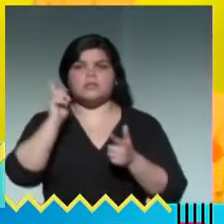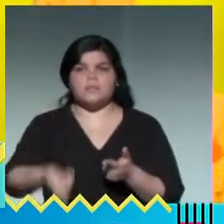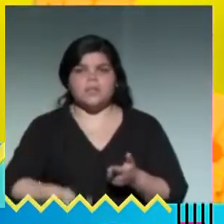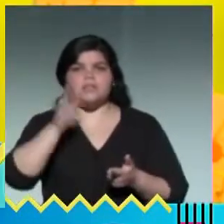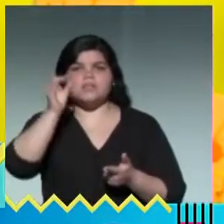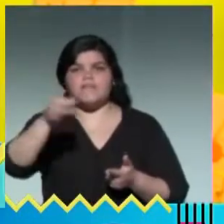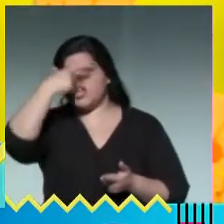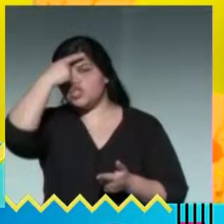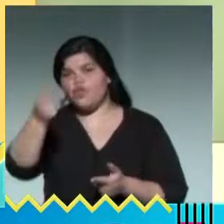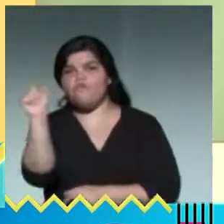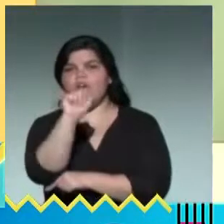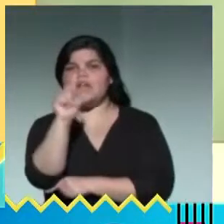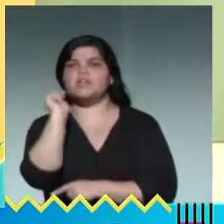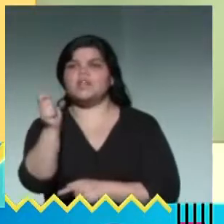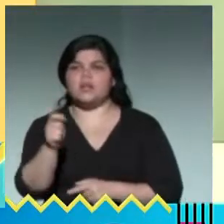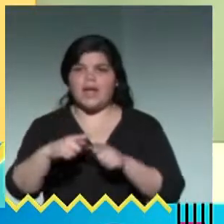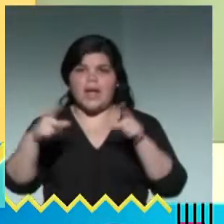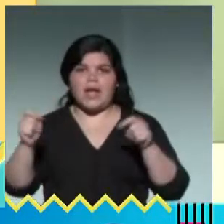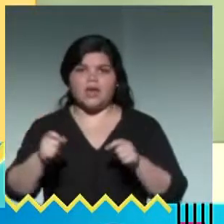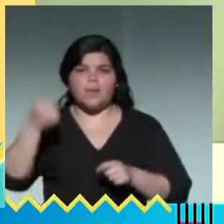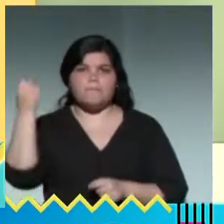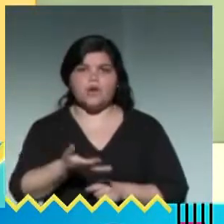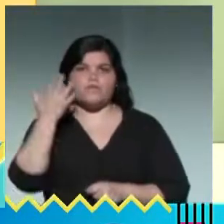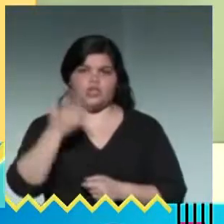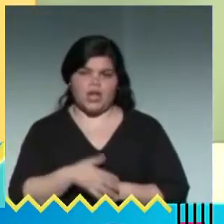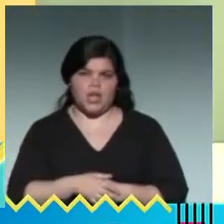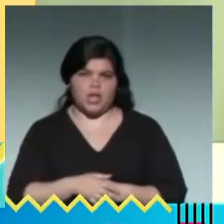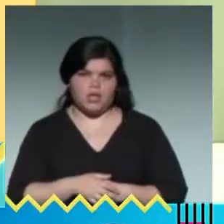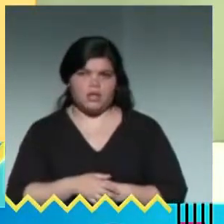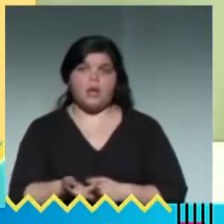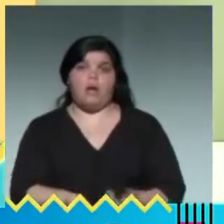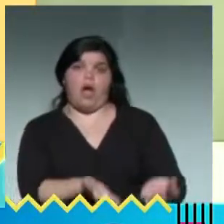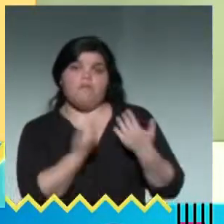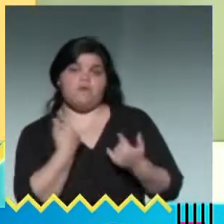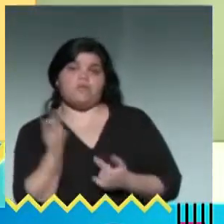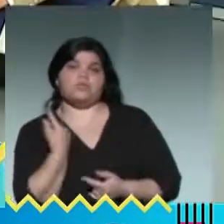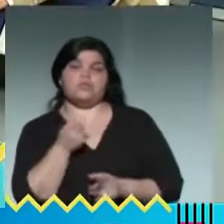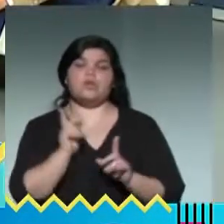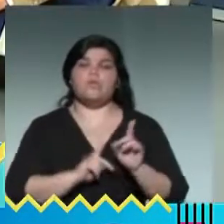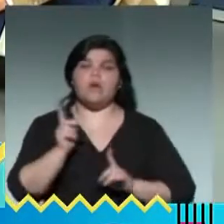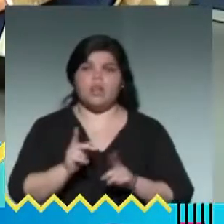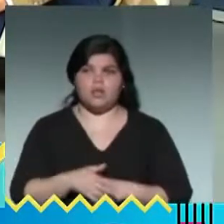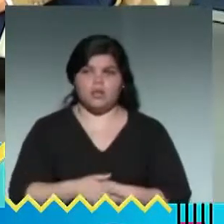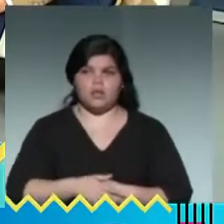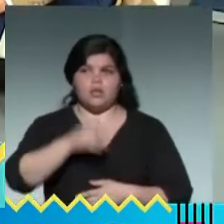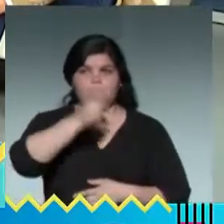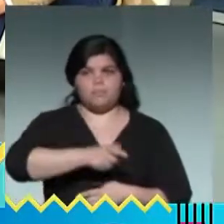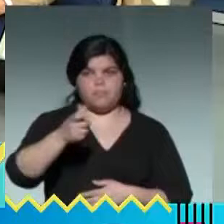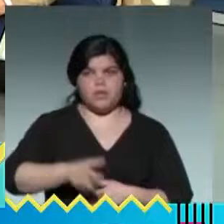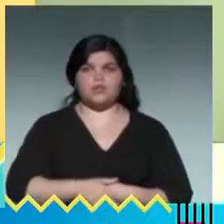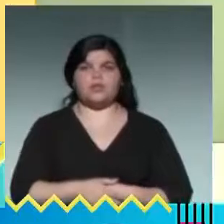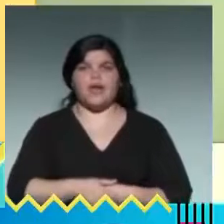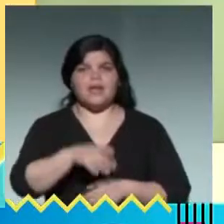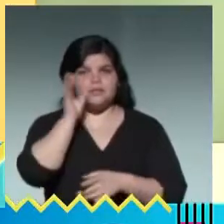tienen y que tengan... A ver, el carnet profesional, ¿qué es la ventaja que nos da? Y esa persona que va a trasladar a otra, le hacen examen médico, le hacen un curso de